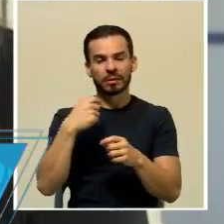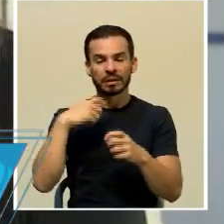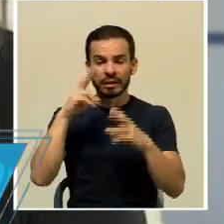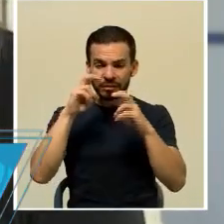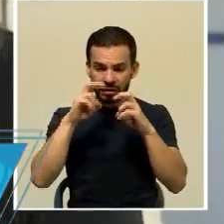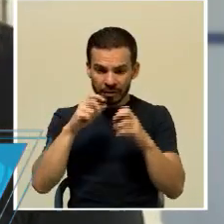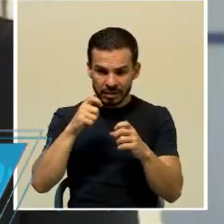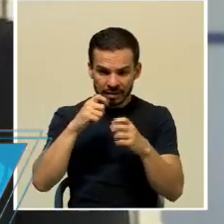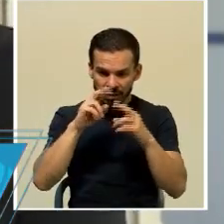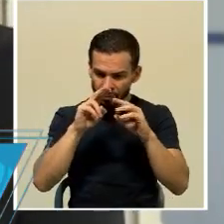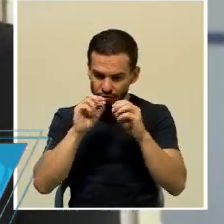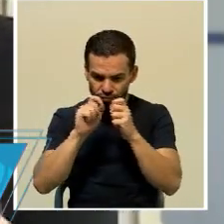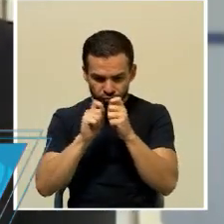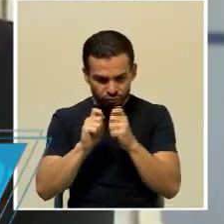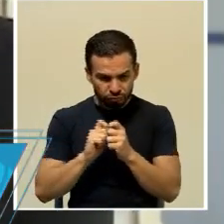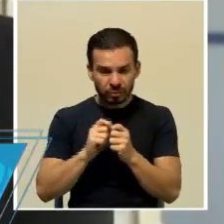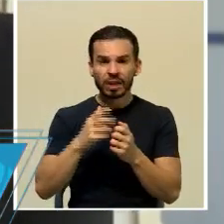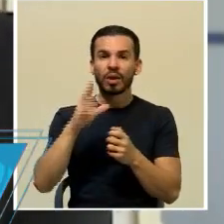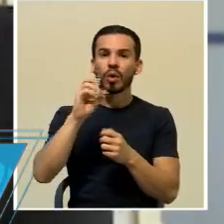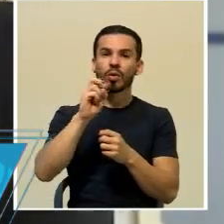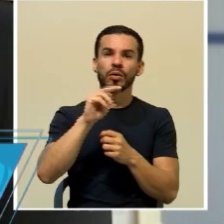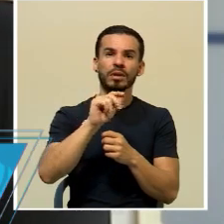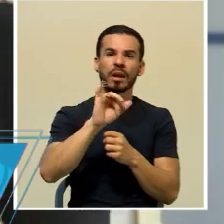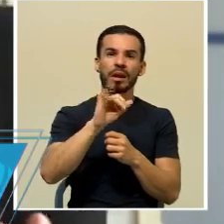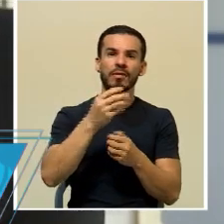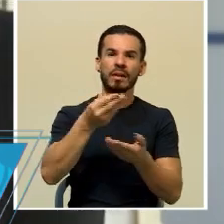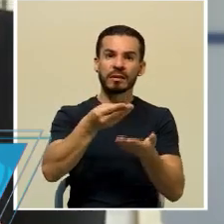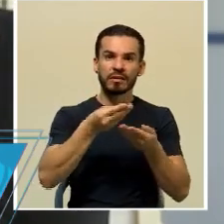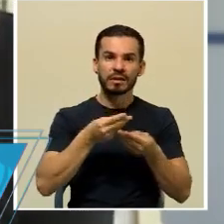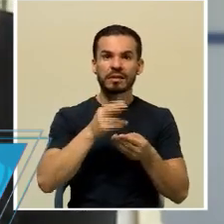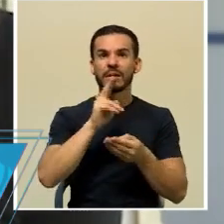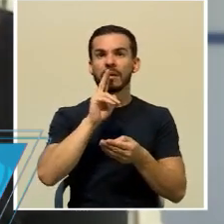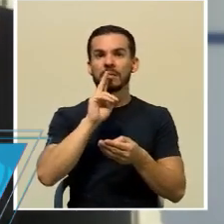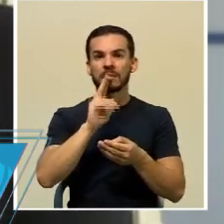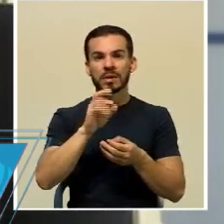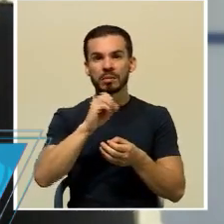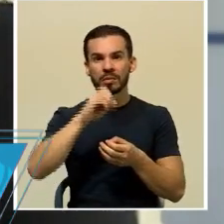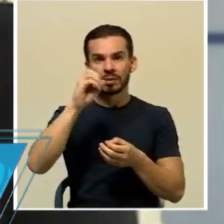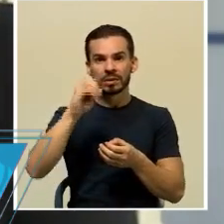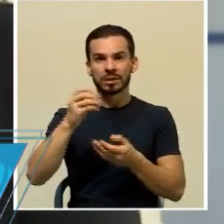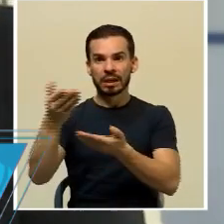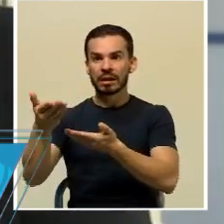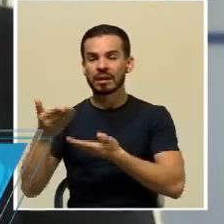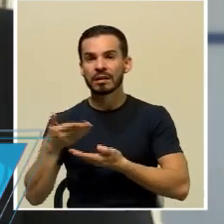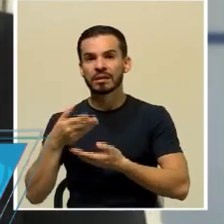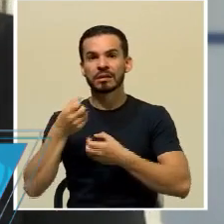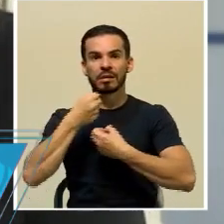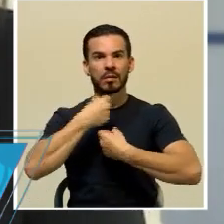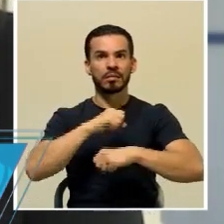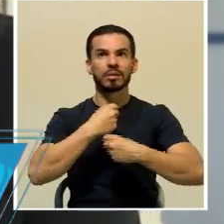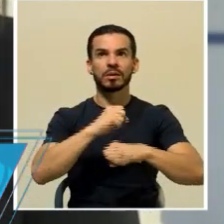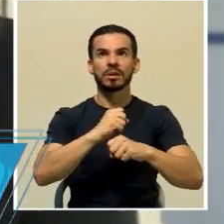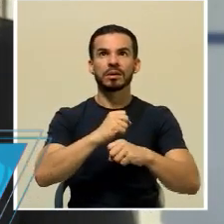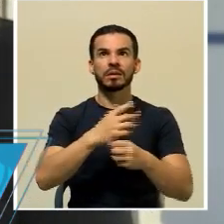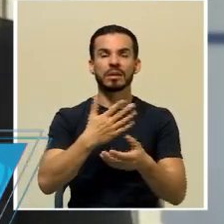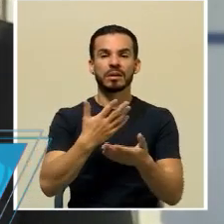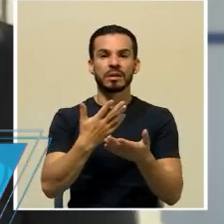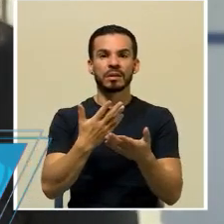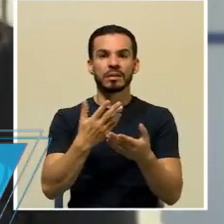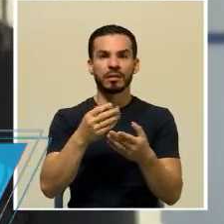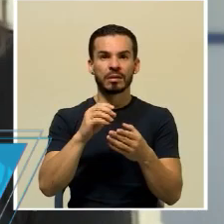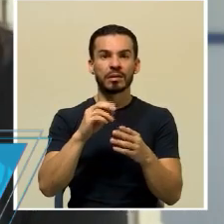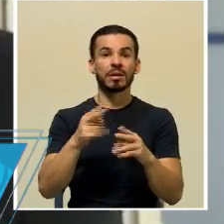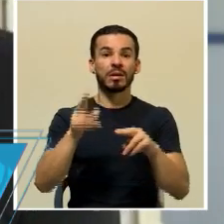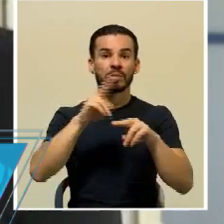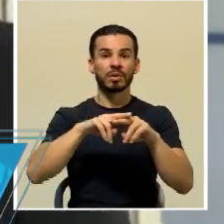lupa, hemos visto que CONAVI, por ejemplo, recibe el mismo porcentaje que reciben las municipalidades del